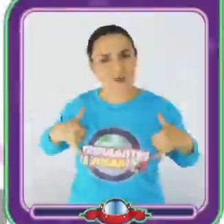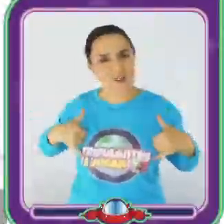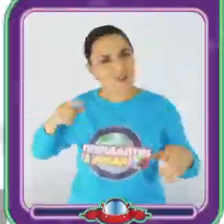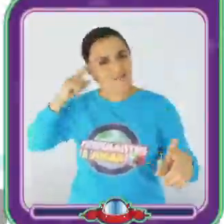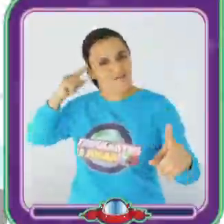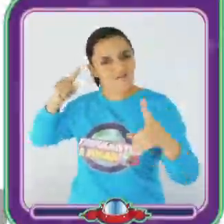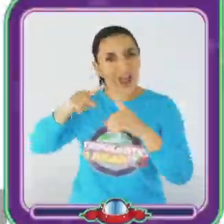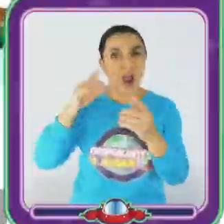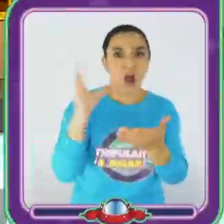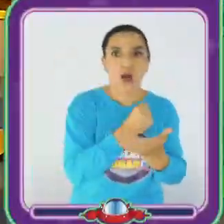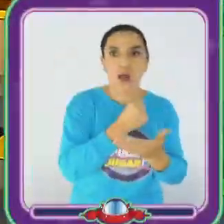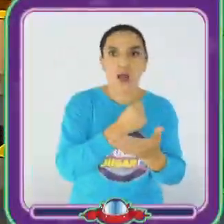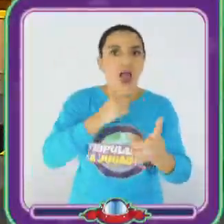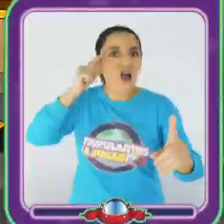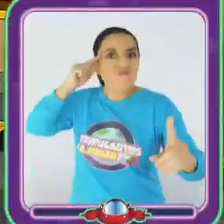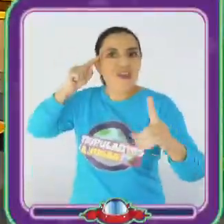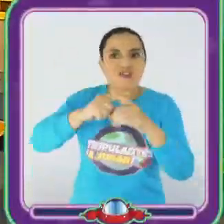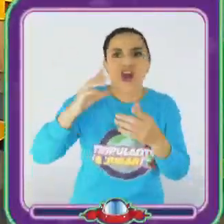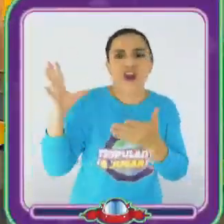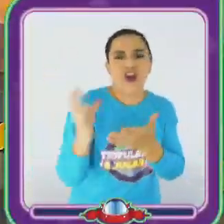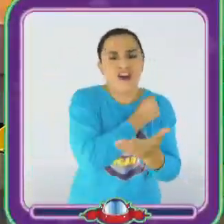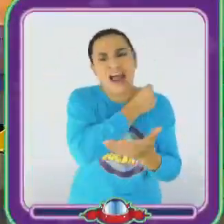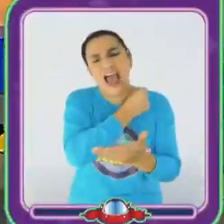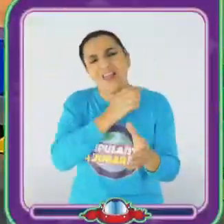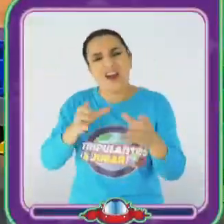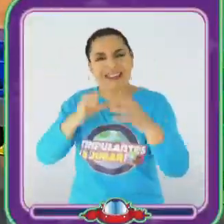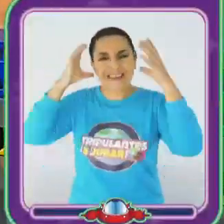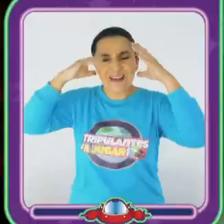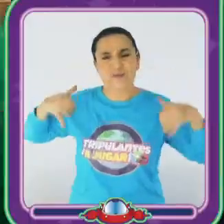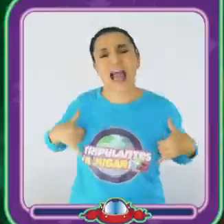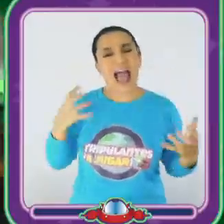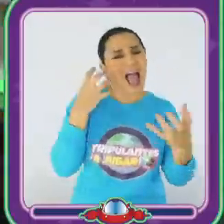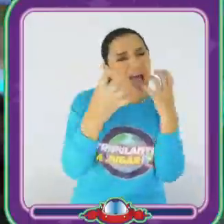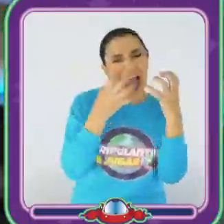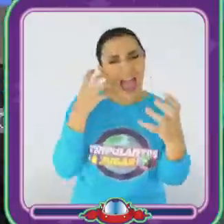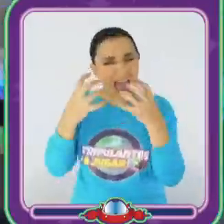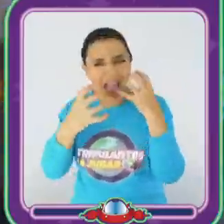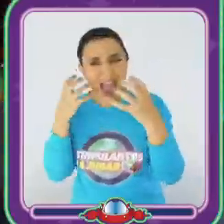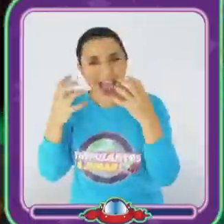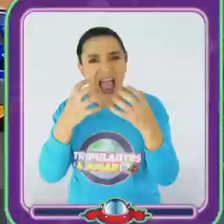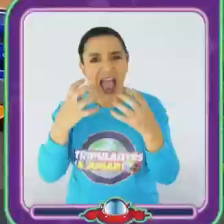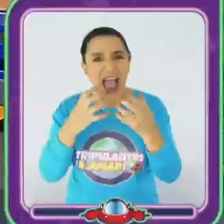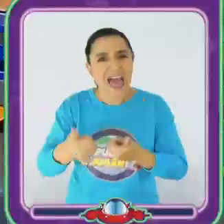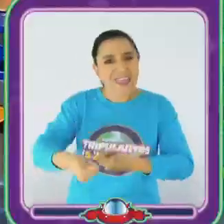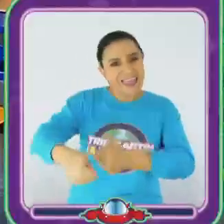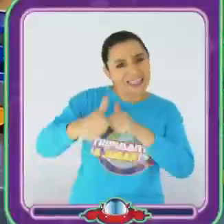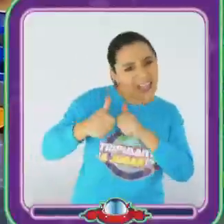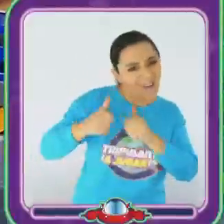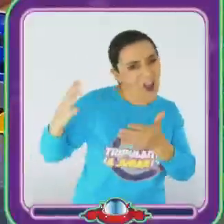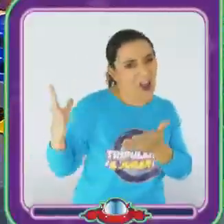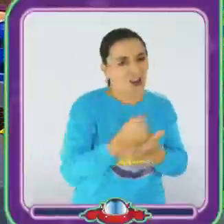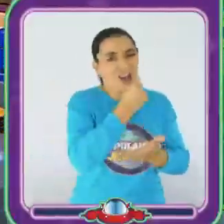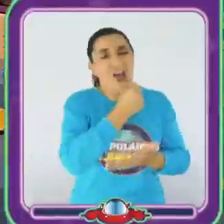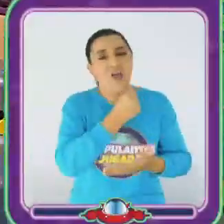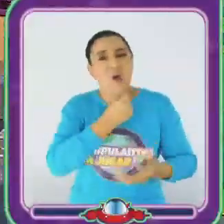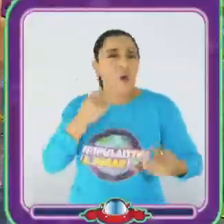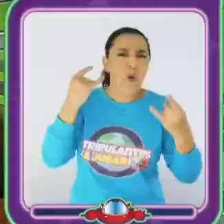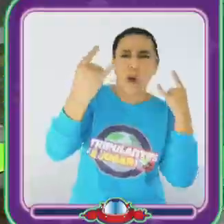tripulación! ¡Han cumplido la misión! ¡Han cumplido la misión, tripulación! ¡Desafío superado!